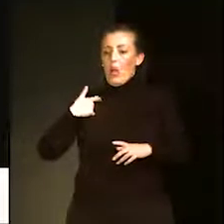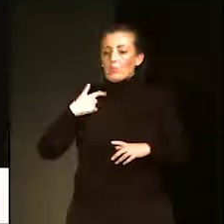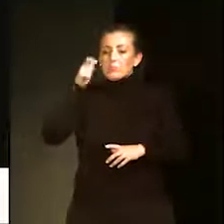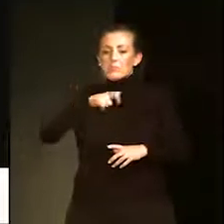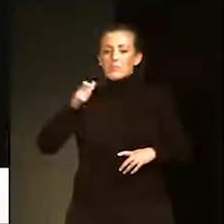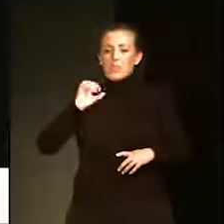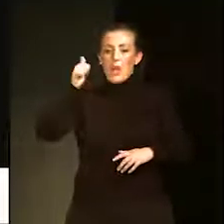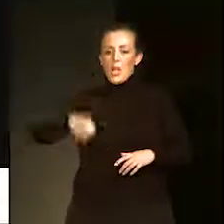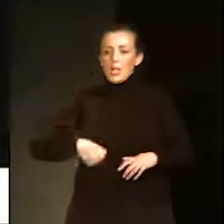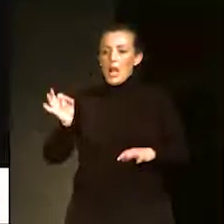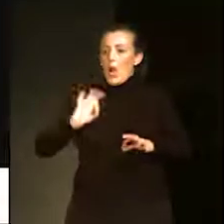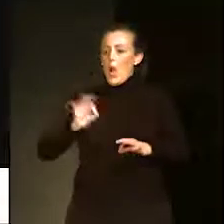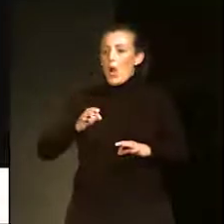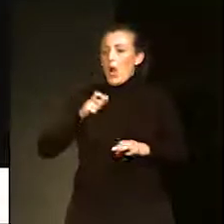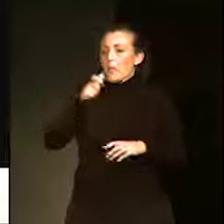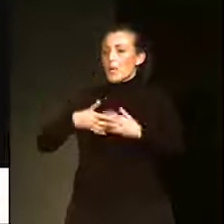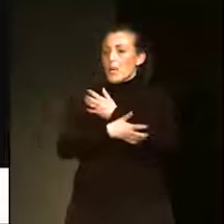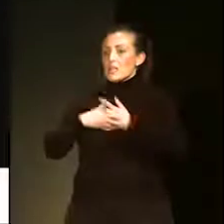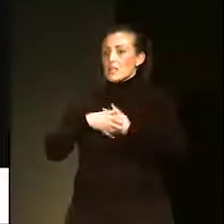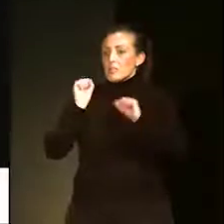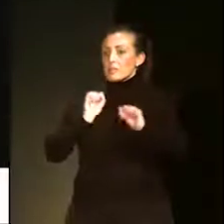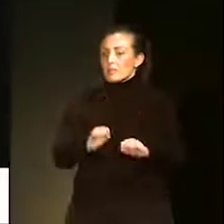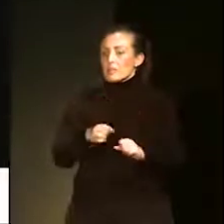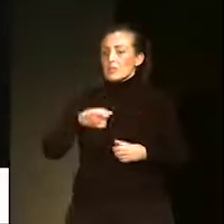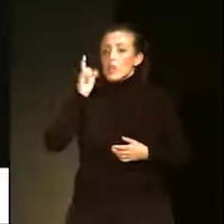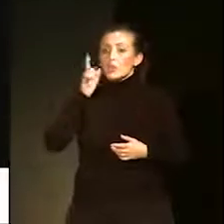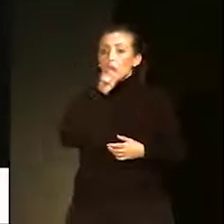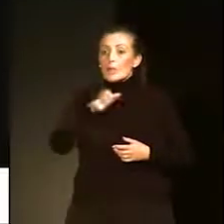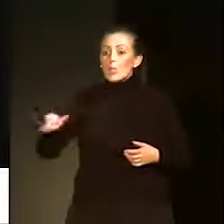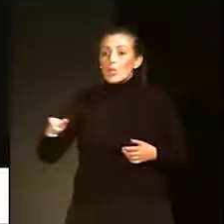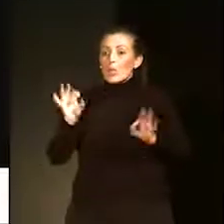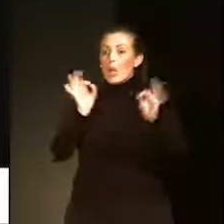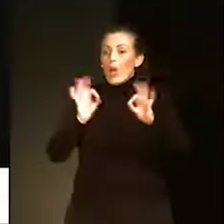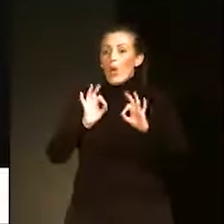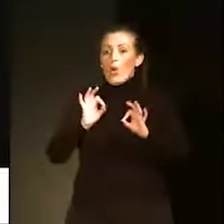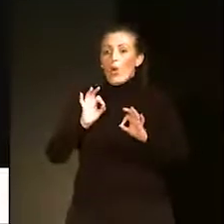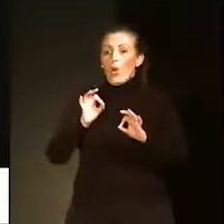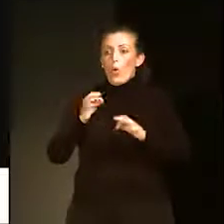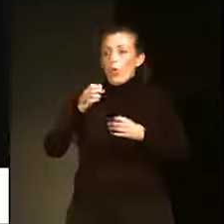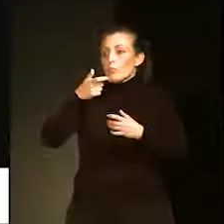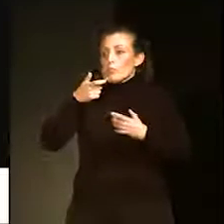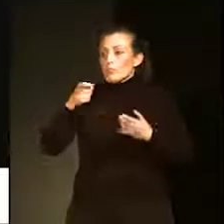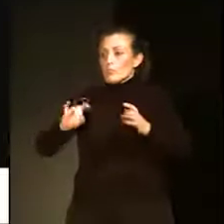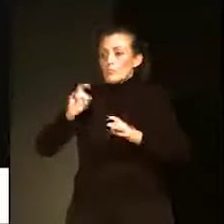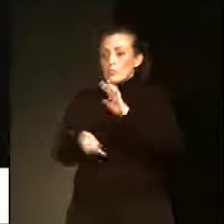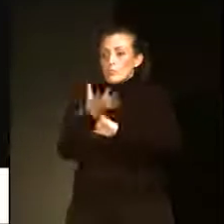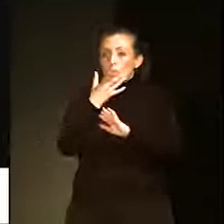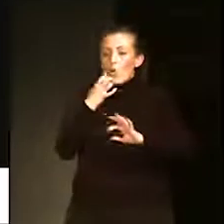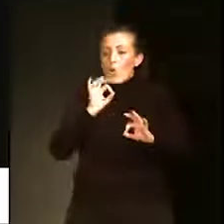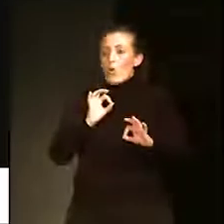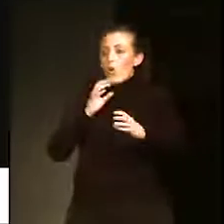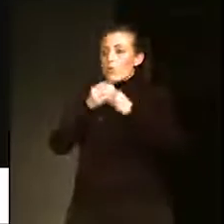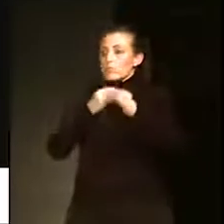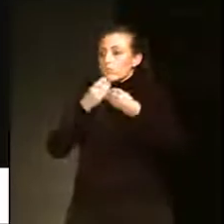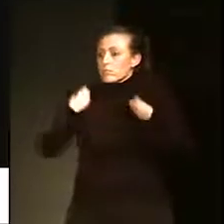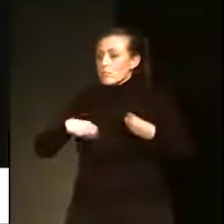fuera restrictiva. Pero solo con el espectador y también con el propio gesto de la creación y de la ejecución de la misma